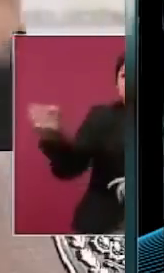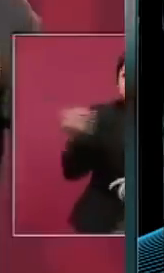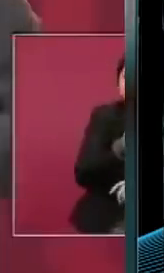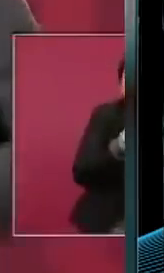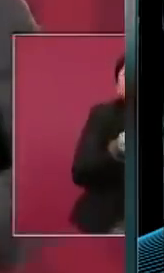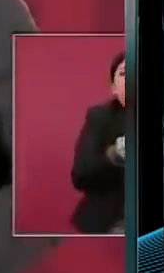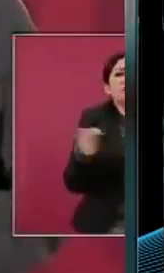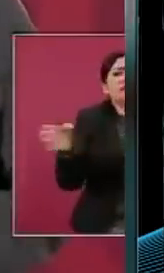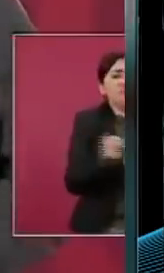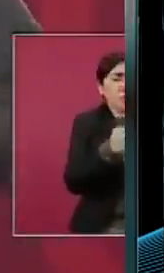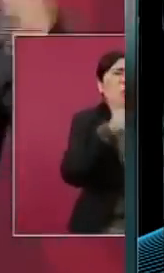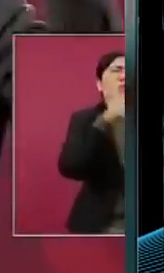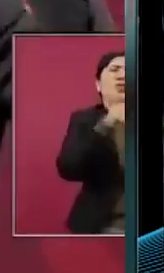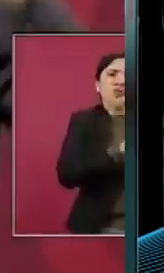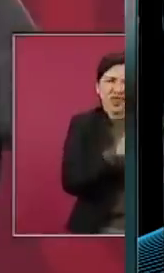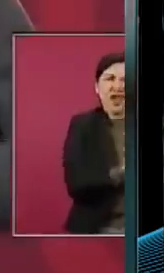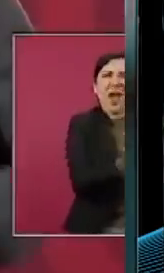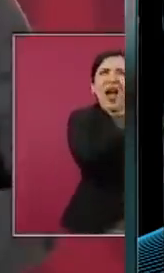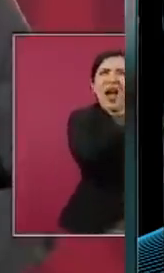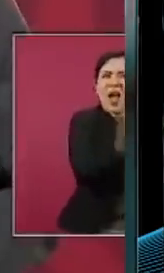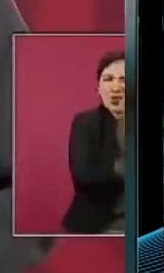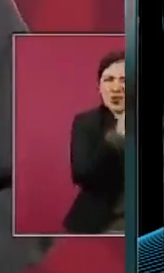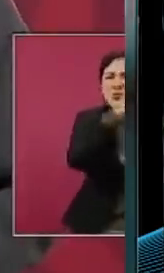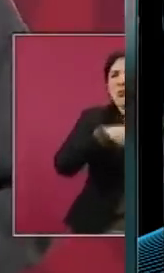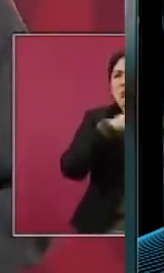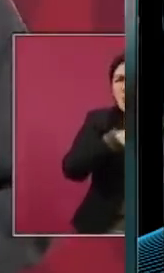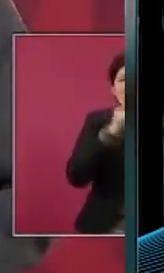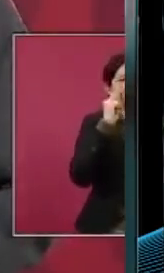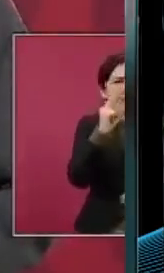Todavía sigue pasando en algunos lugares,